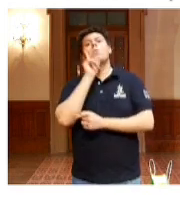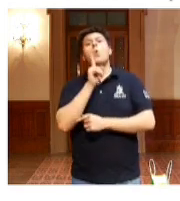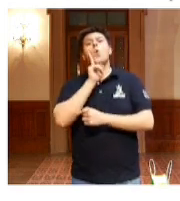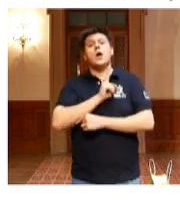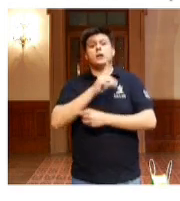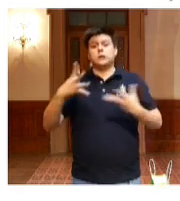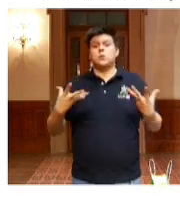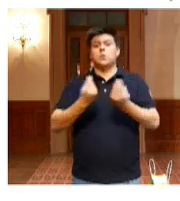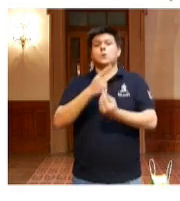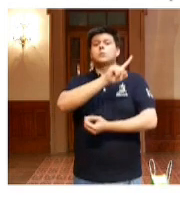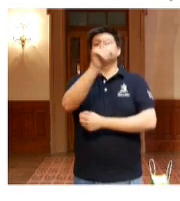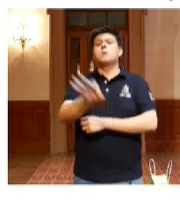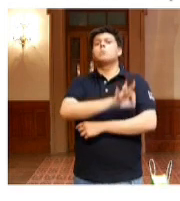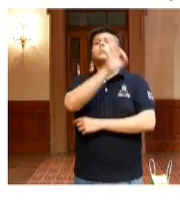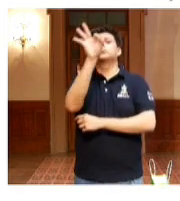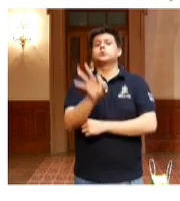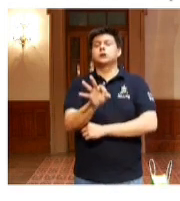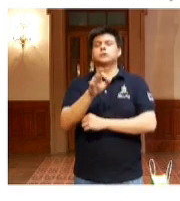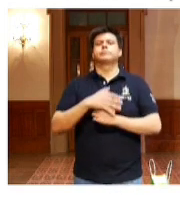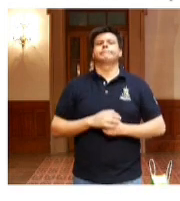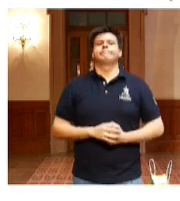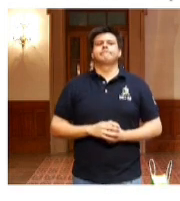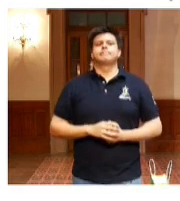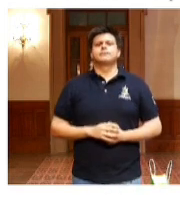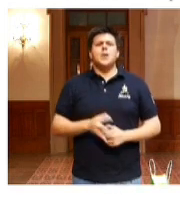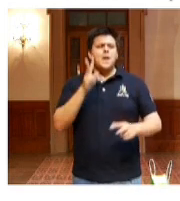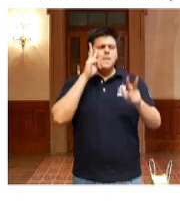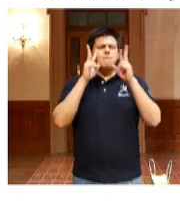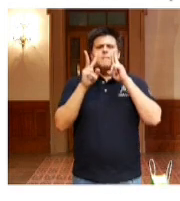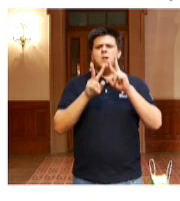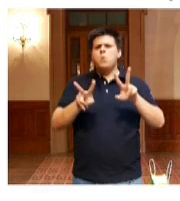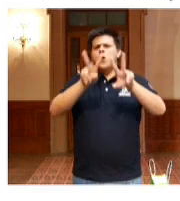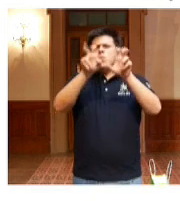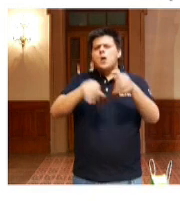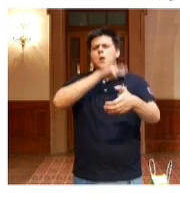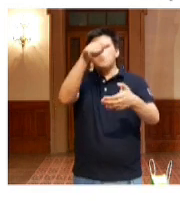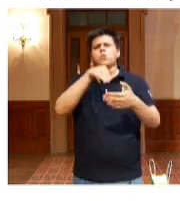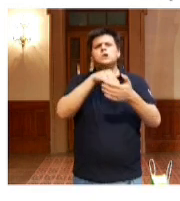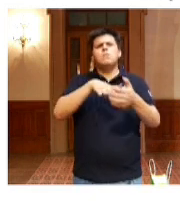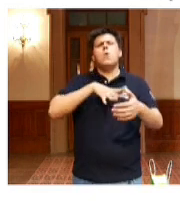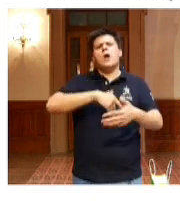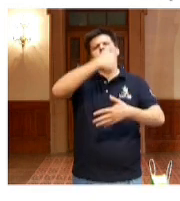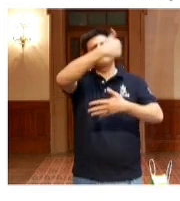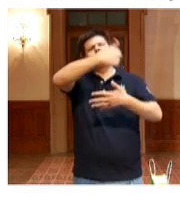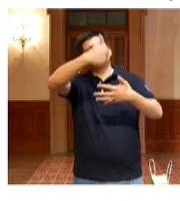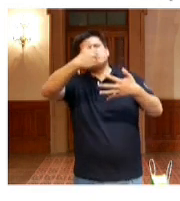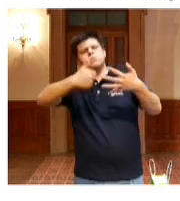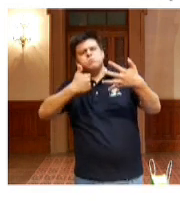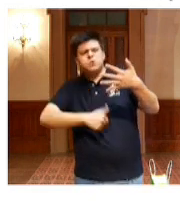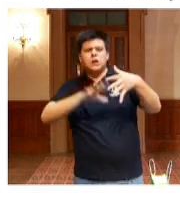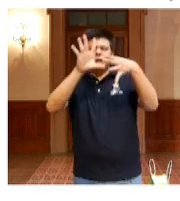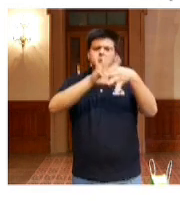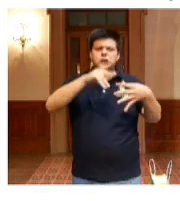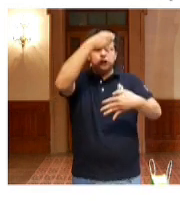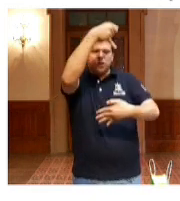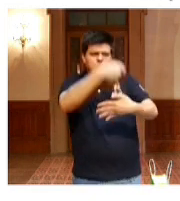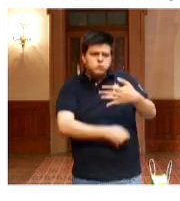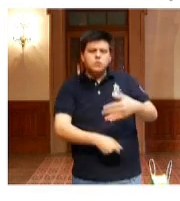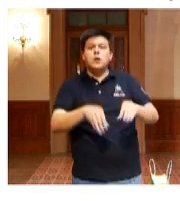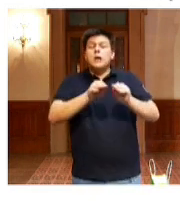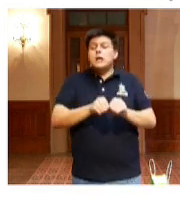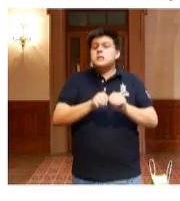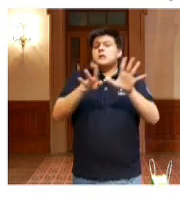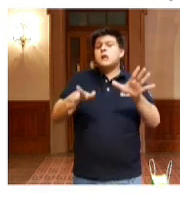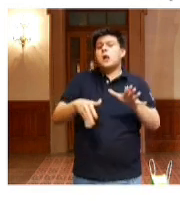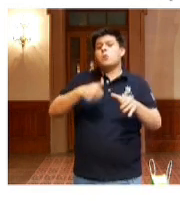del sexo femenino esas son los municipios y las entidades federativas donde